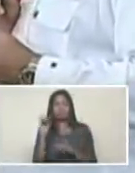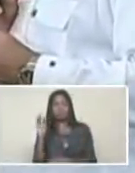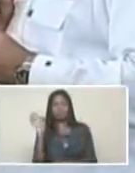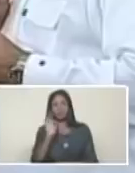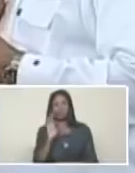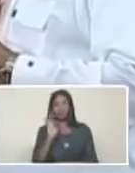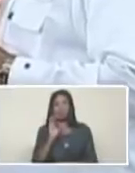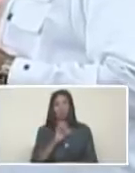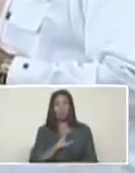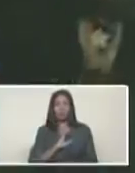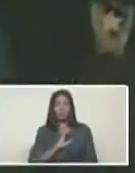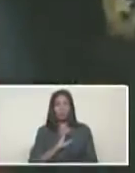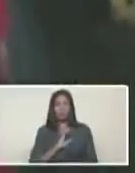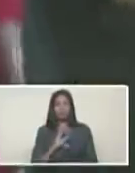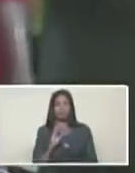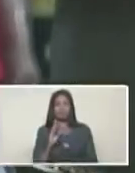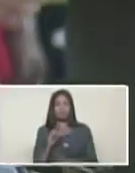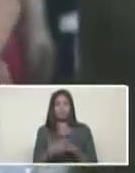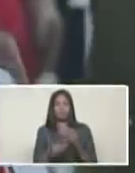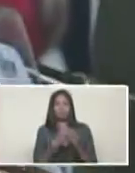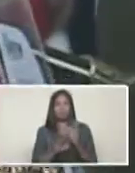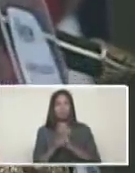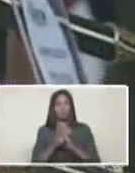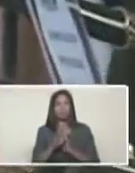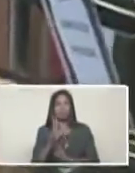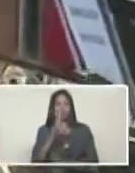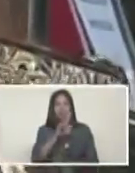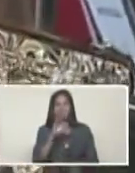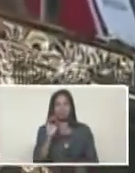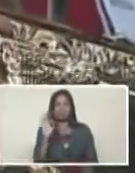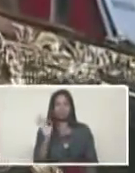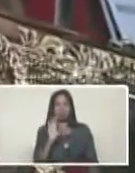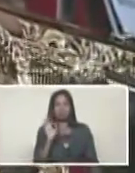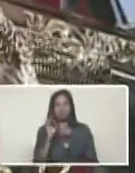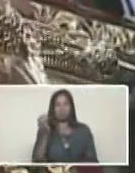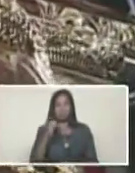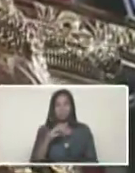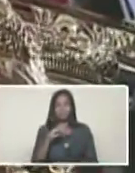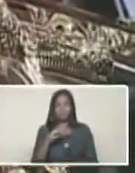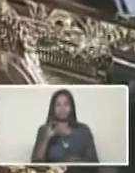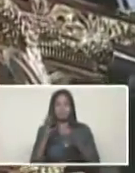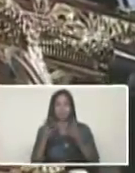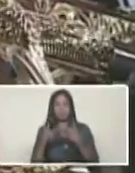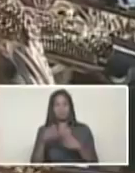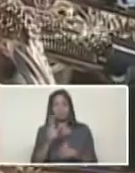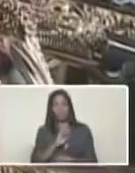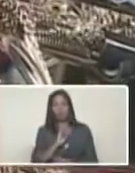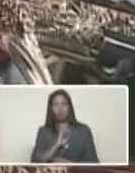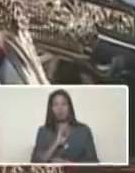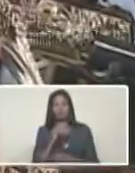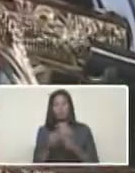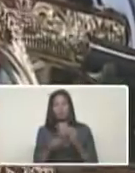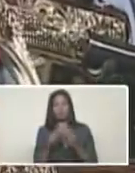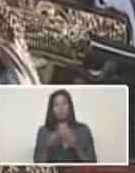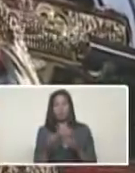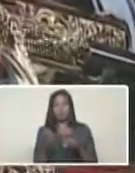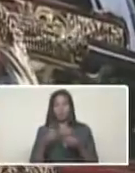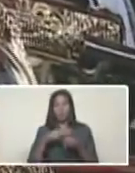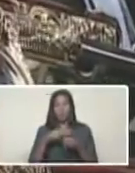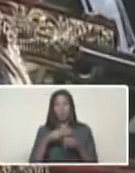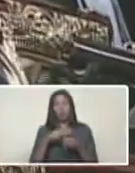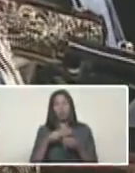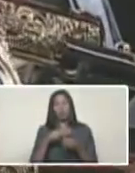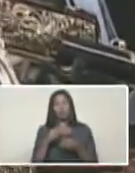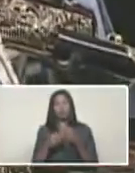procesos metalmecánicos son desarrollados en Cabin y el 30% a través de la empresa BM Group, que hoy vamos a firmar la alianza,